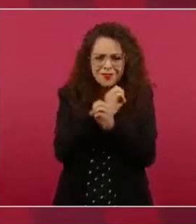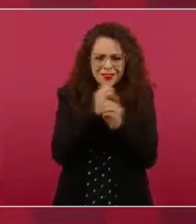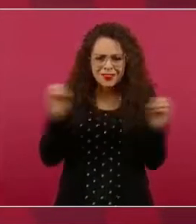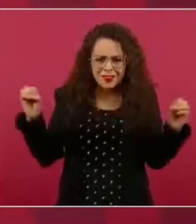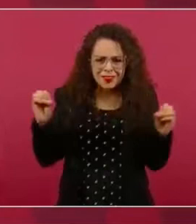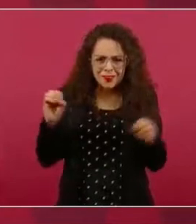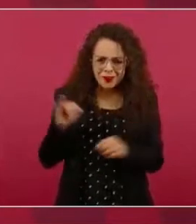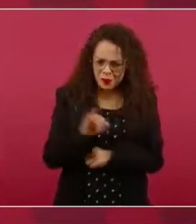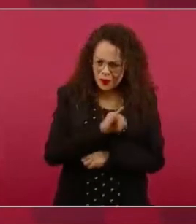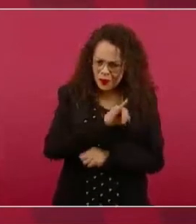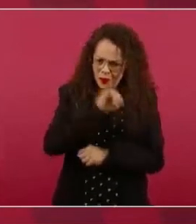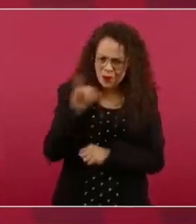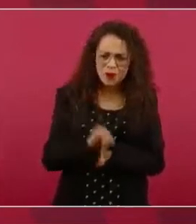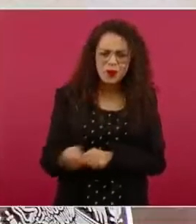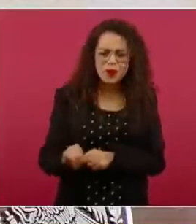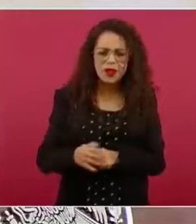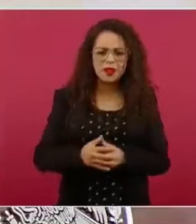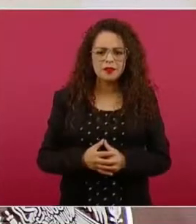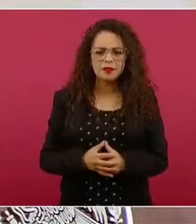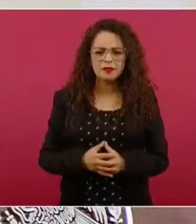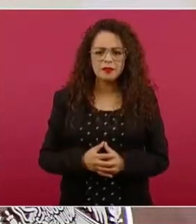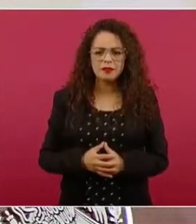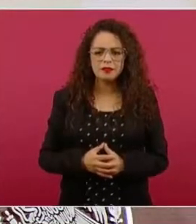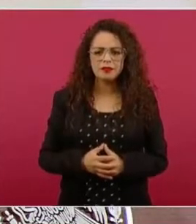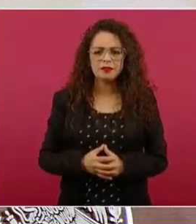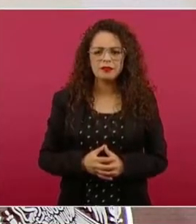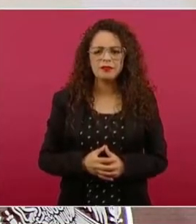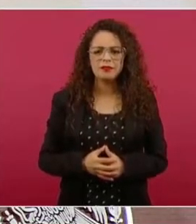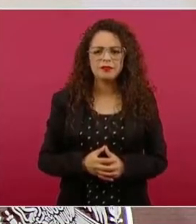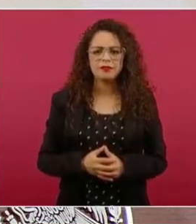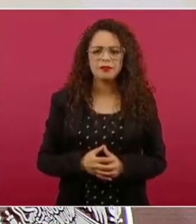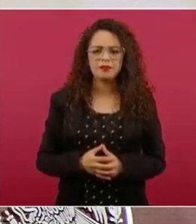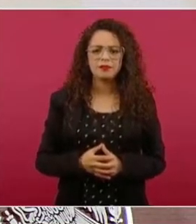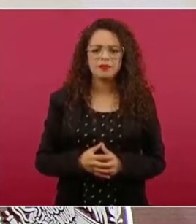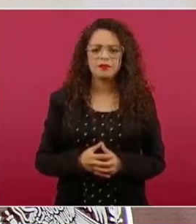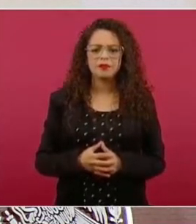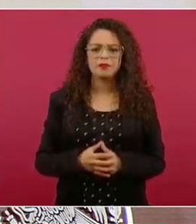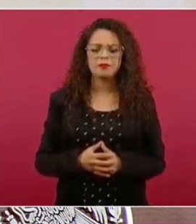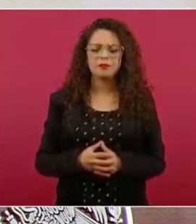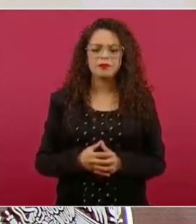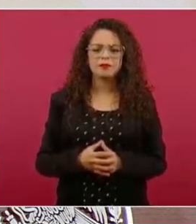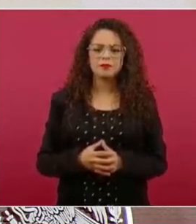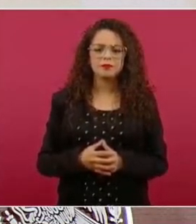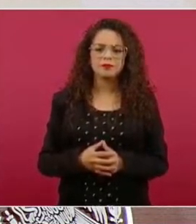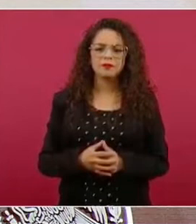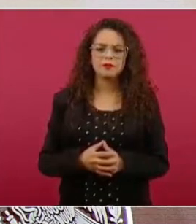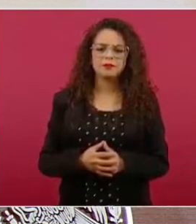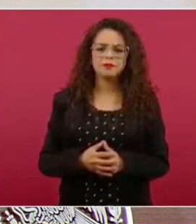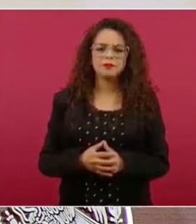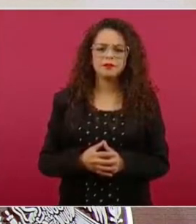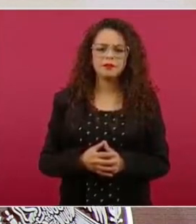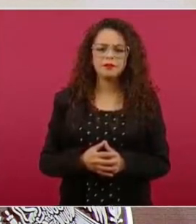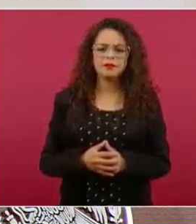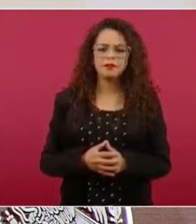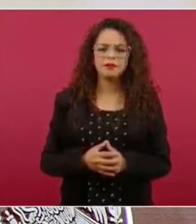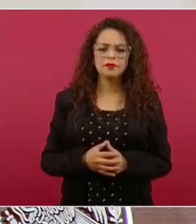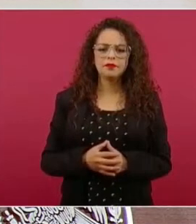¿Por qué la molestia y por qué? No solo